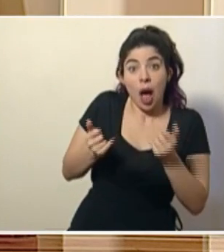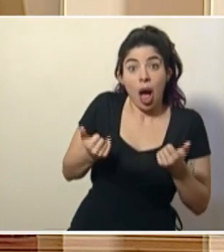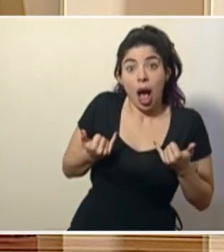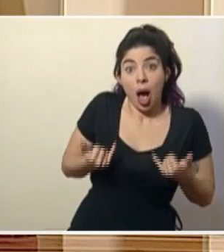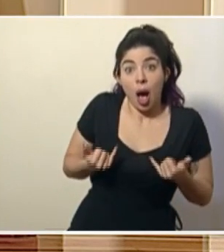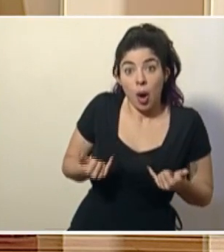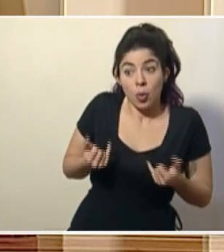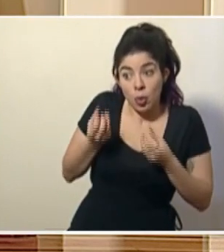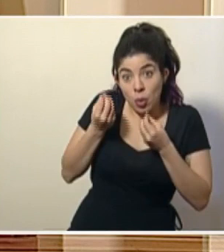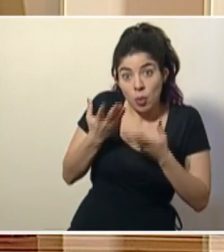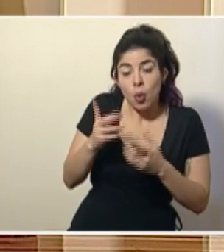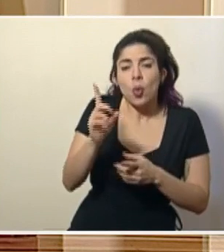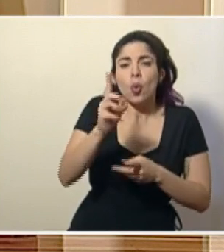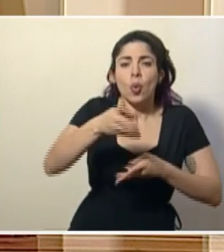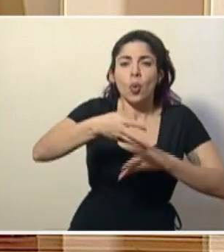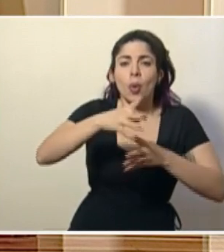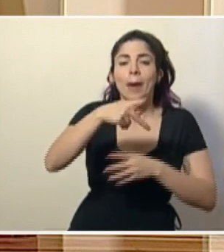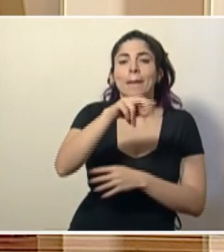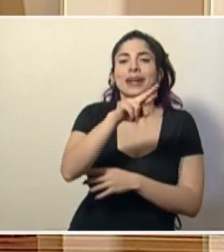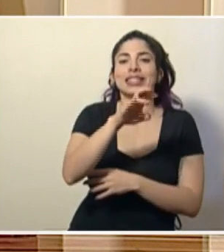están en el sitio web